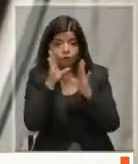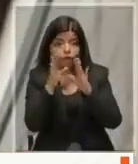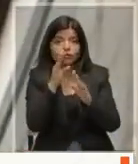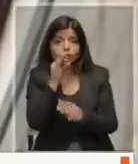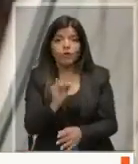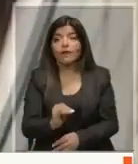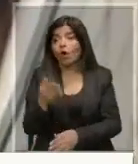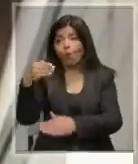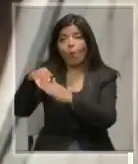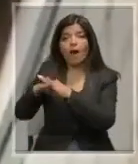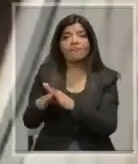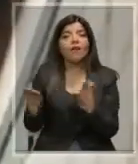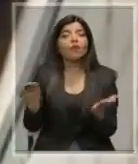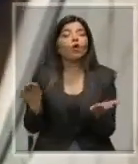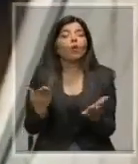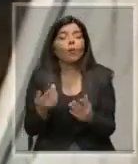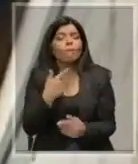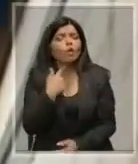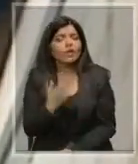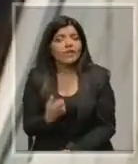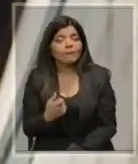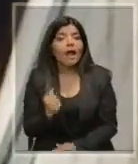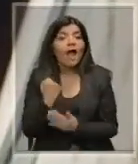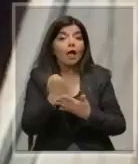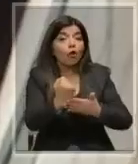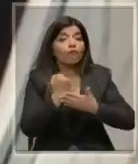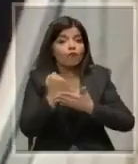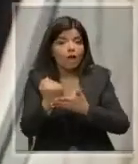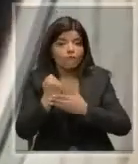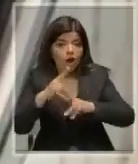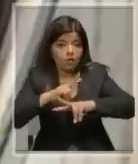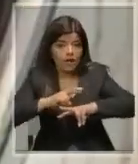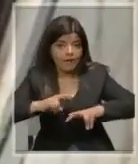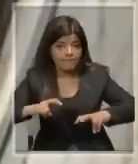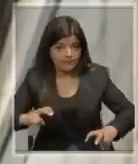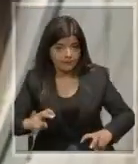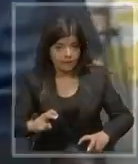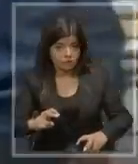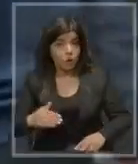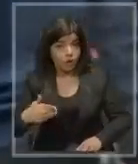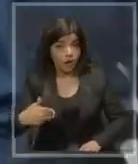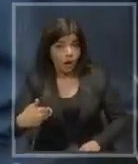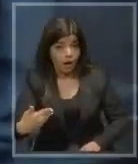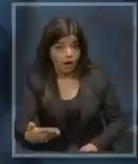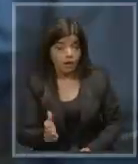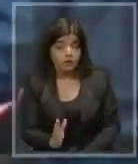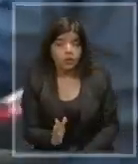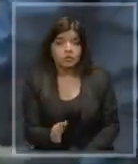municiones ocultas como una manera de colaborar con la investigación, que sigue su curso y lo